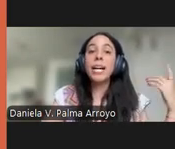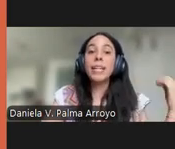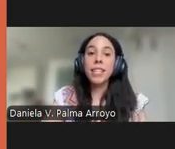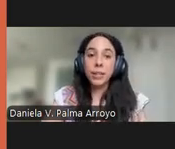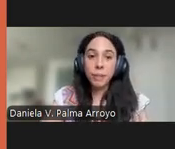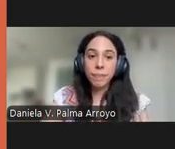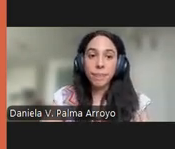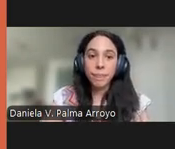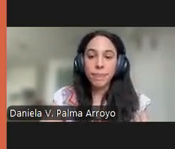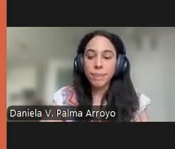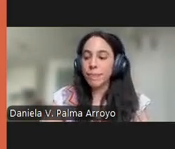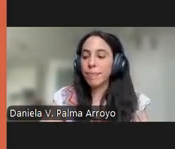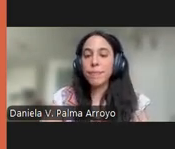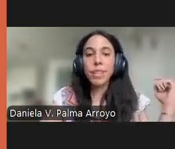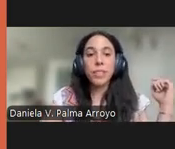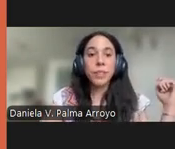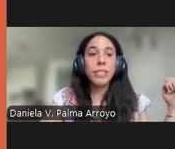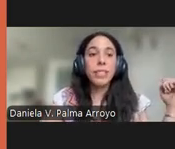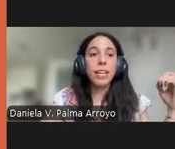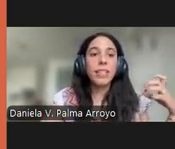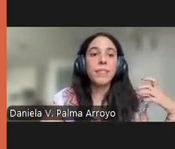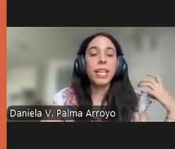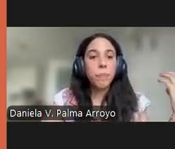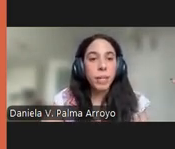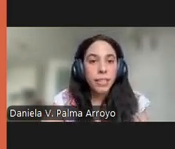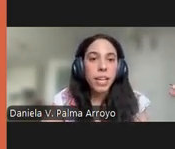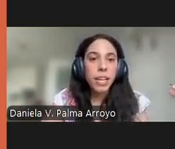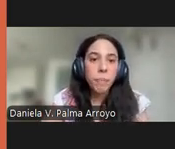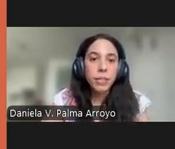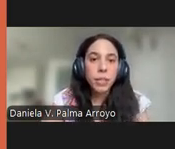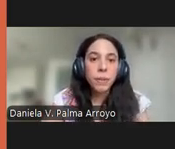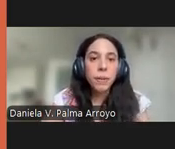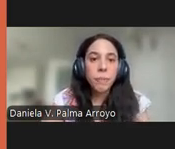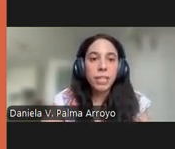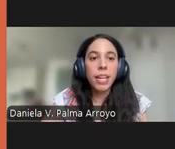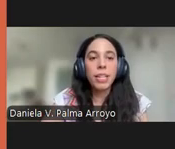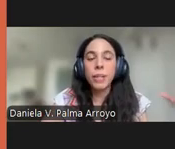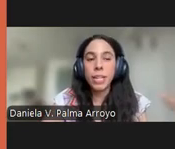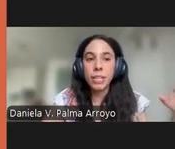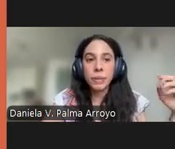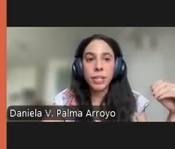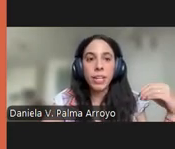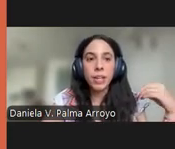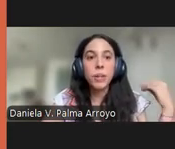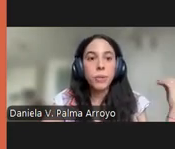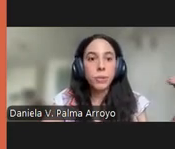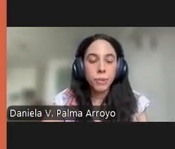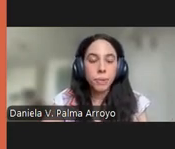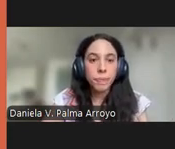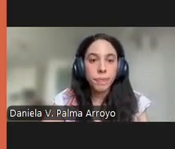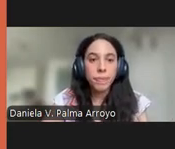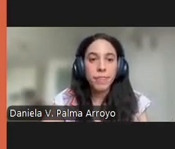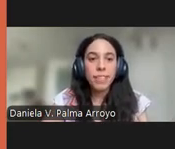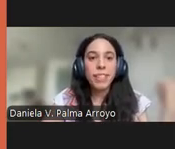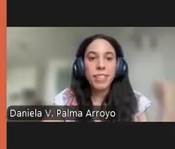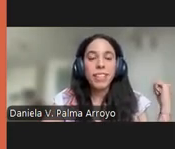Luego hay un lugar 5, donde está una experiencia de opresión nuevamente, algo que hayan considerado